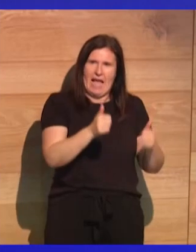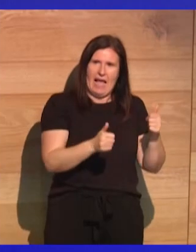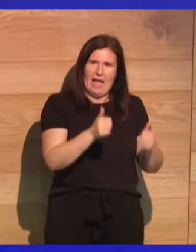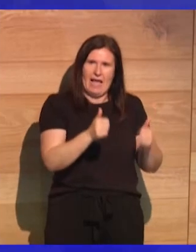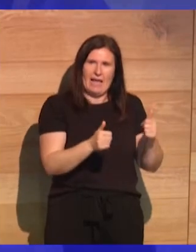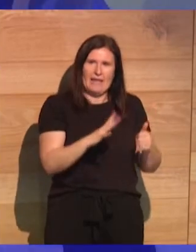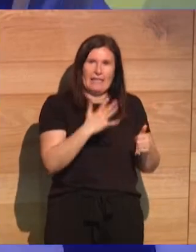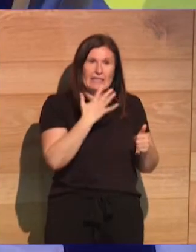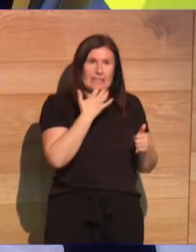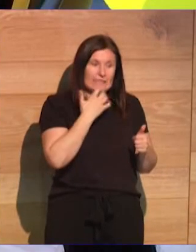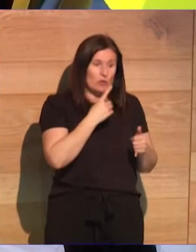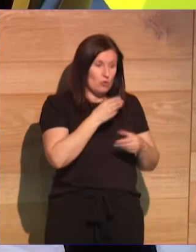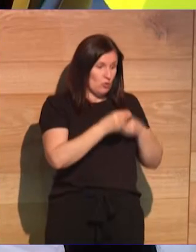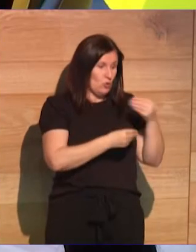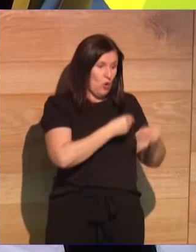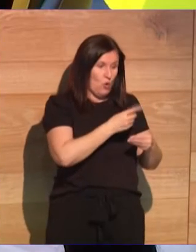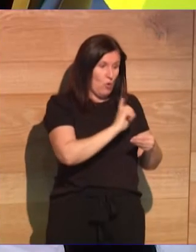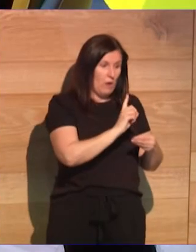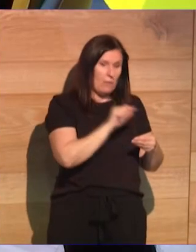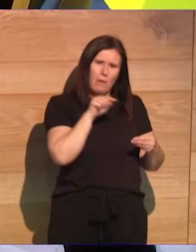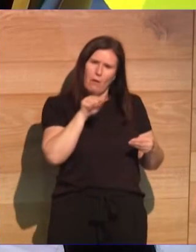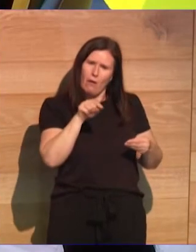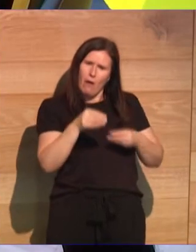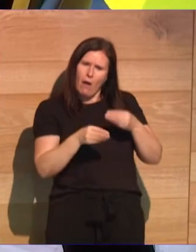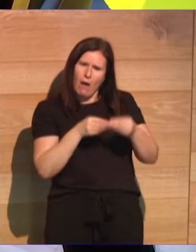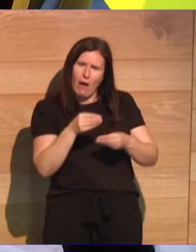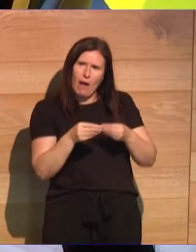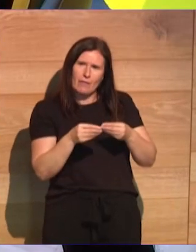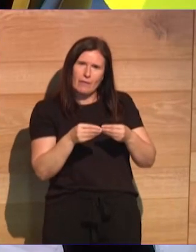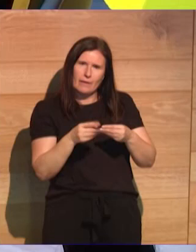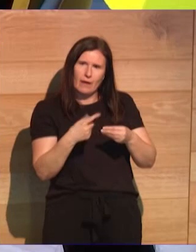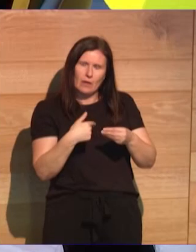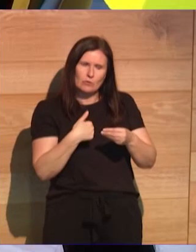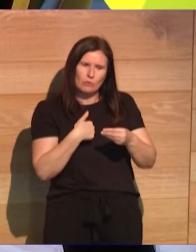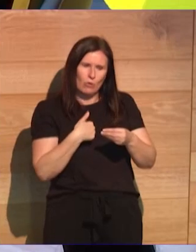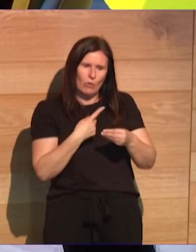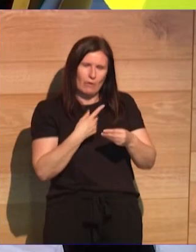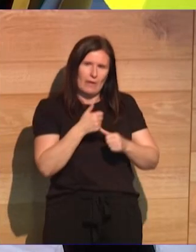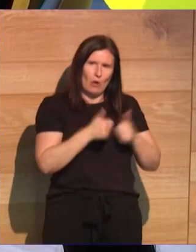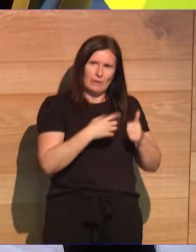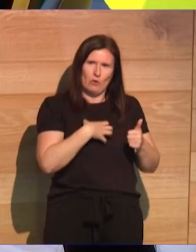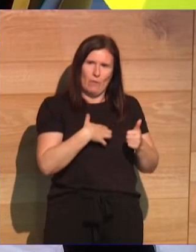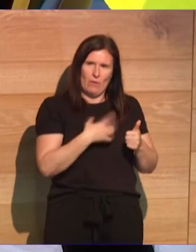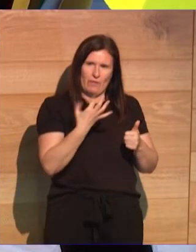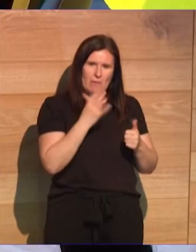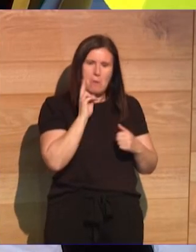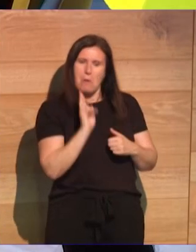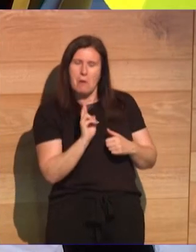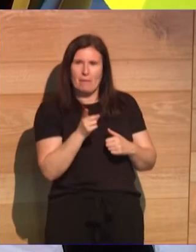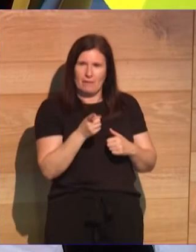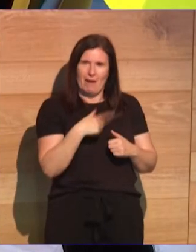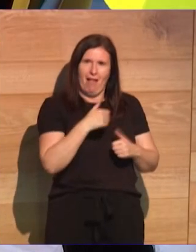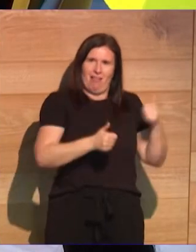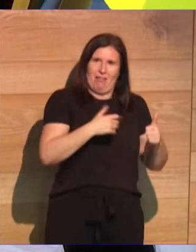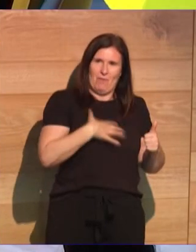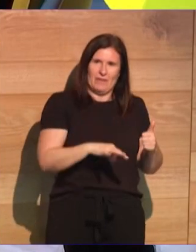tú no haces nada pero lo hace el de al lado, no vas a ser capaz de competir. Y en el mundo, por ejemplo, de la agricultura, pues ya se